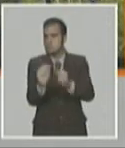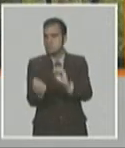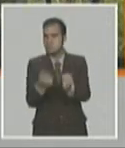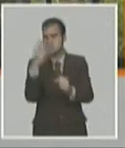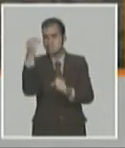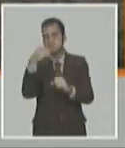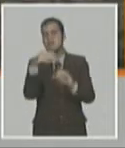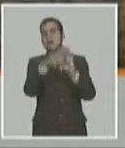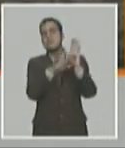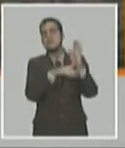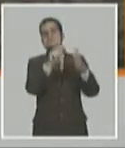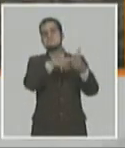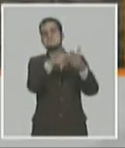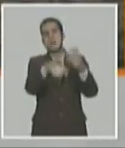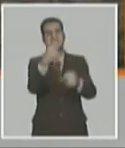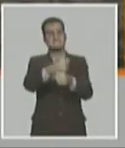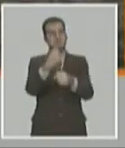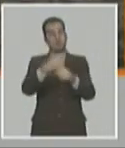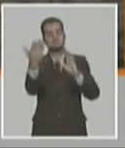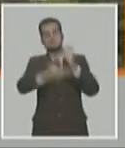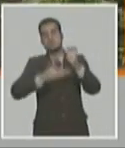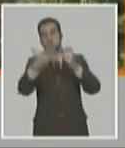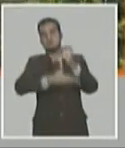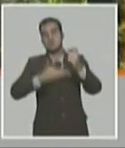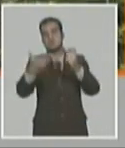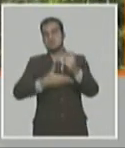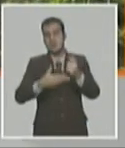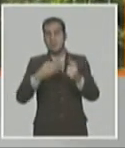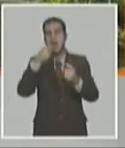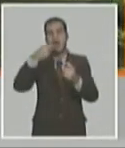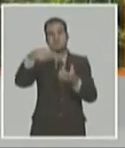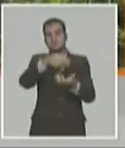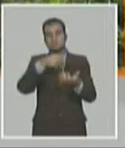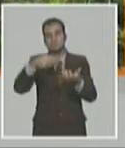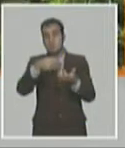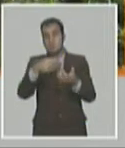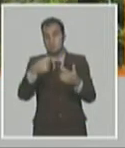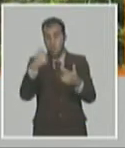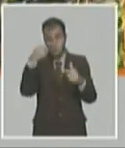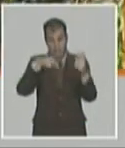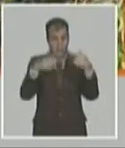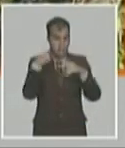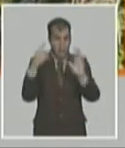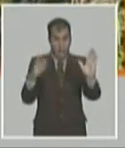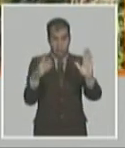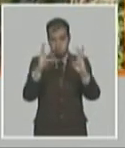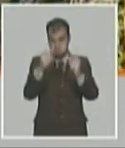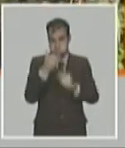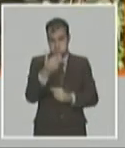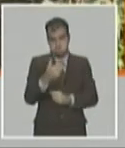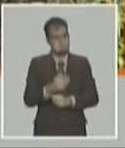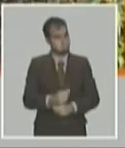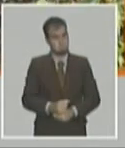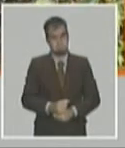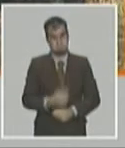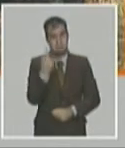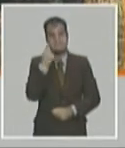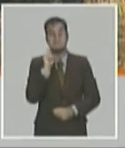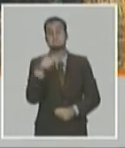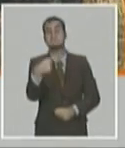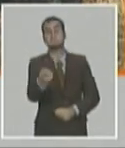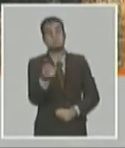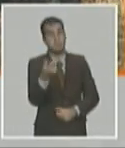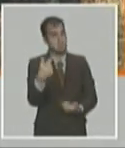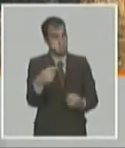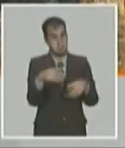cañero azucarero. La zafra este año no ha tenido buenos resultados y la que viene debe de tener un comportamiento similar, pero